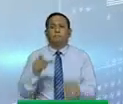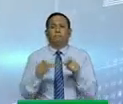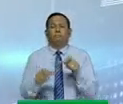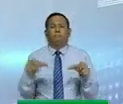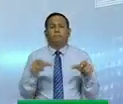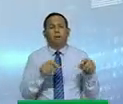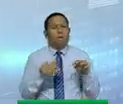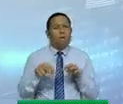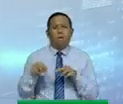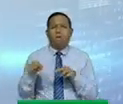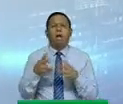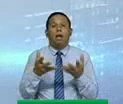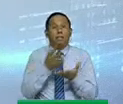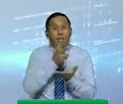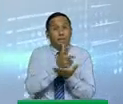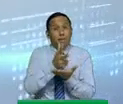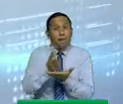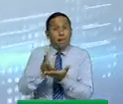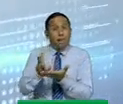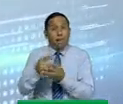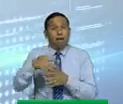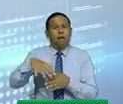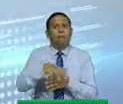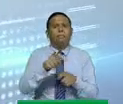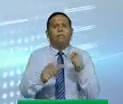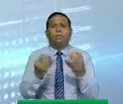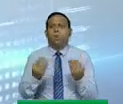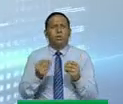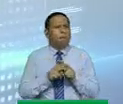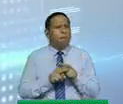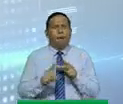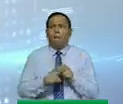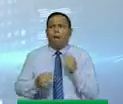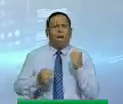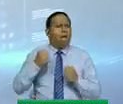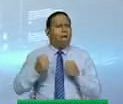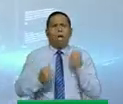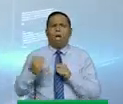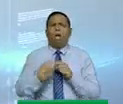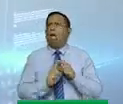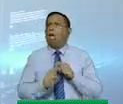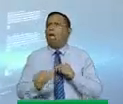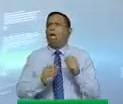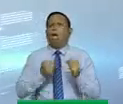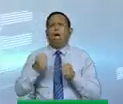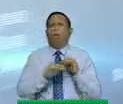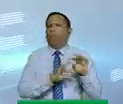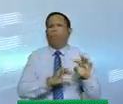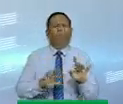Asimismo, en la terminal terrestre, muchos corrieron por el susto. En este momento aquí en el terminal,